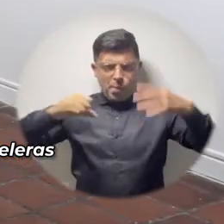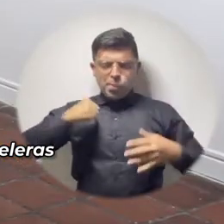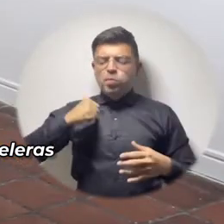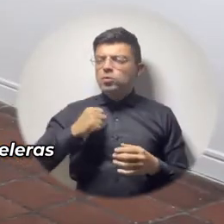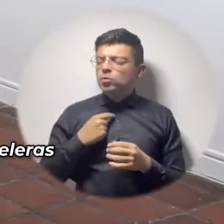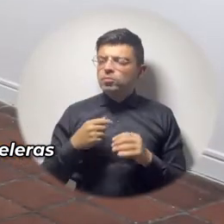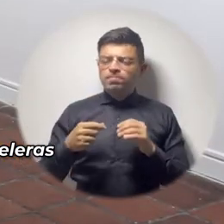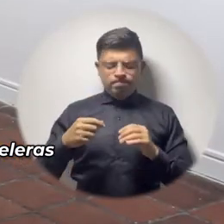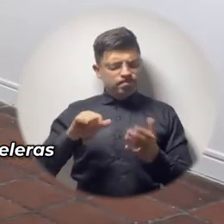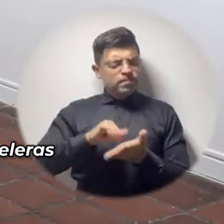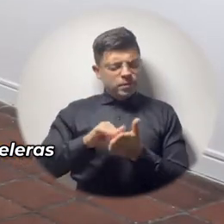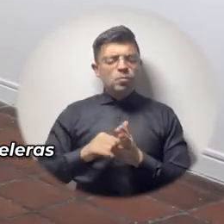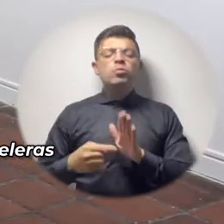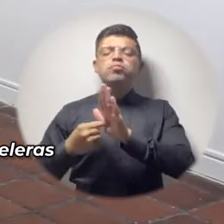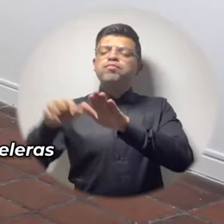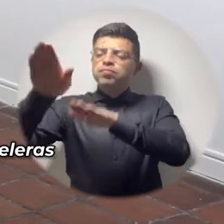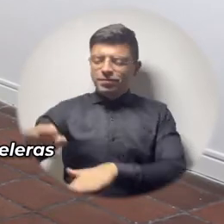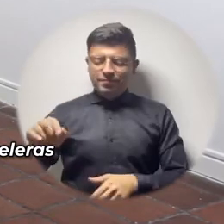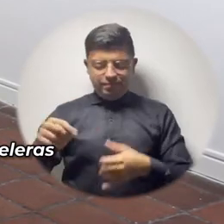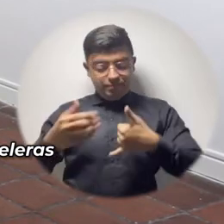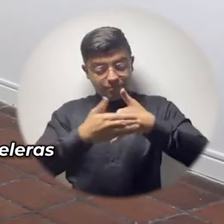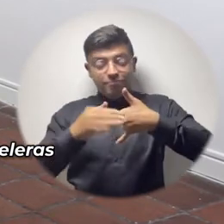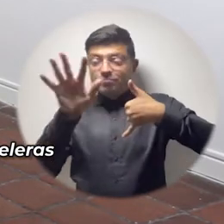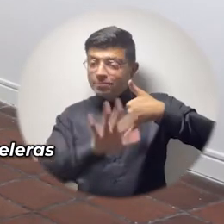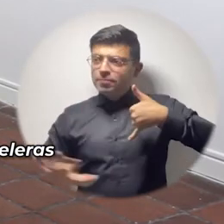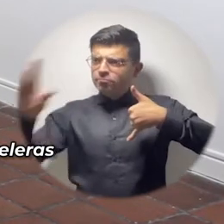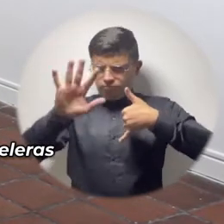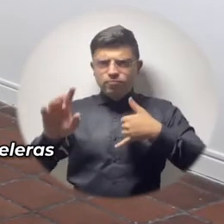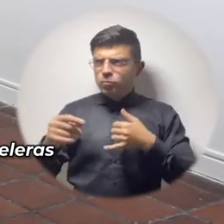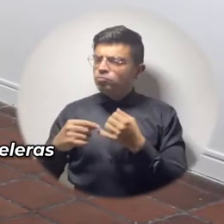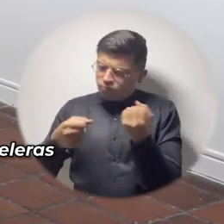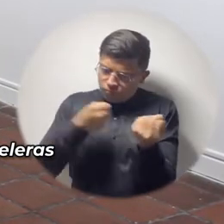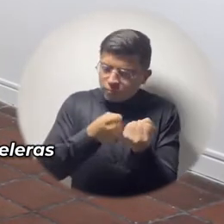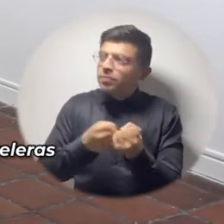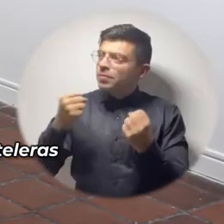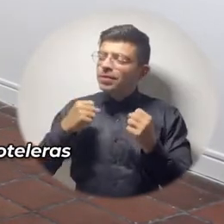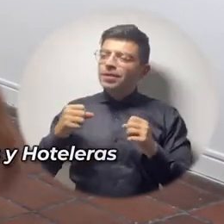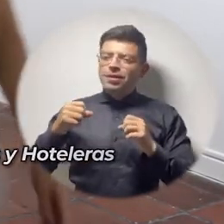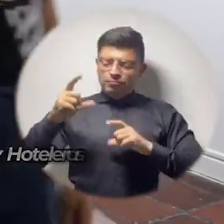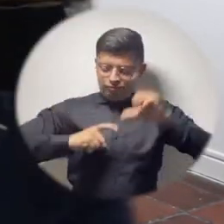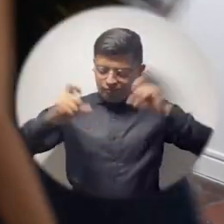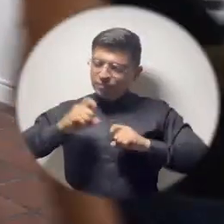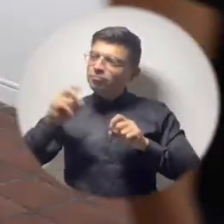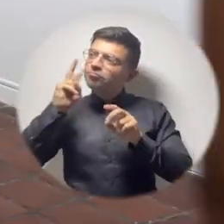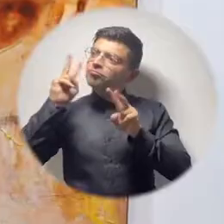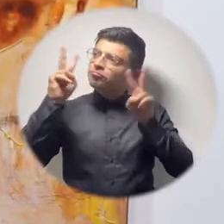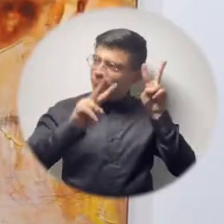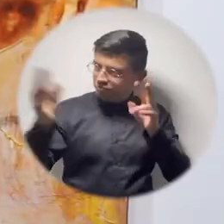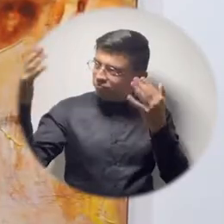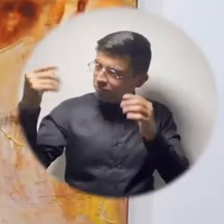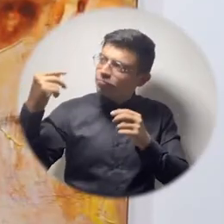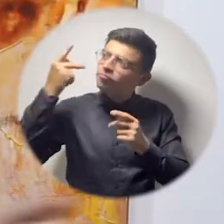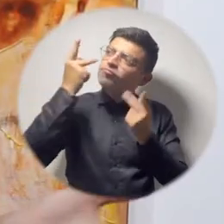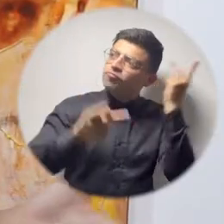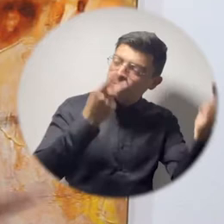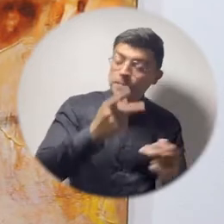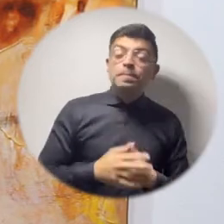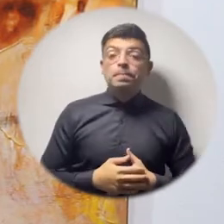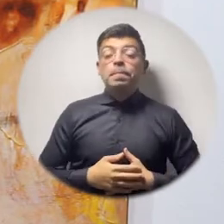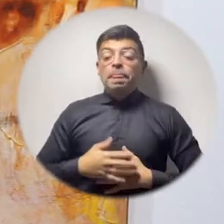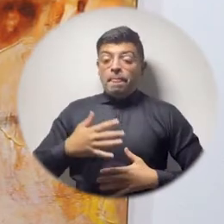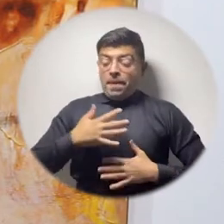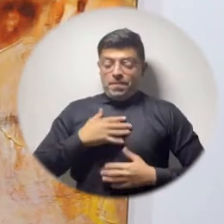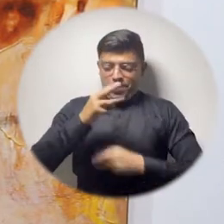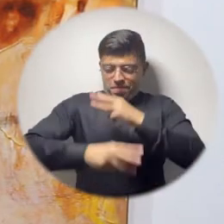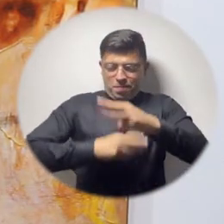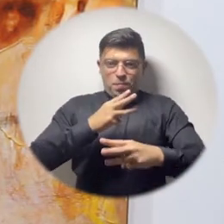una representación de nuestro departamento y poder apoyarlo, sobre todo a incentivar a que sea un destino turístico. Bueno, Miss Mundo Magdalena para